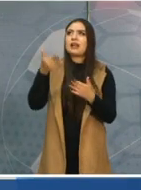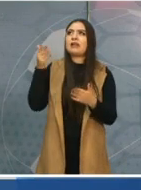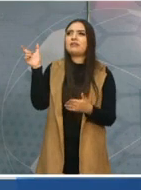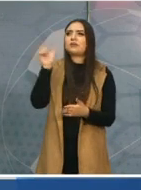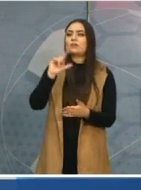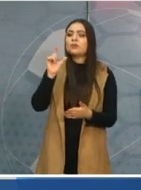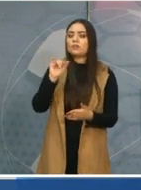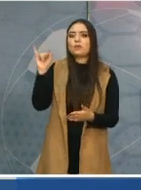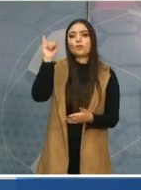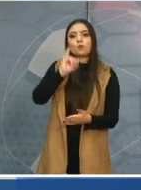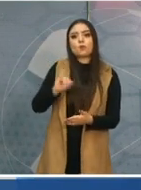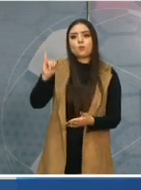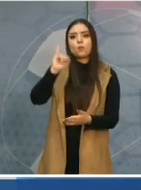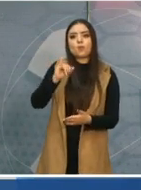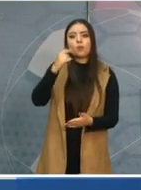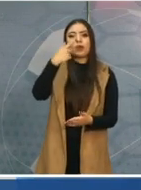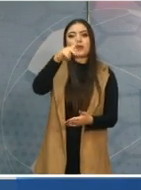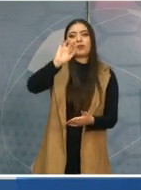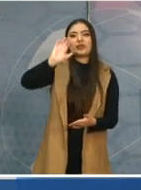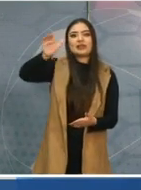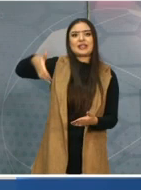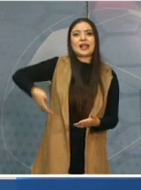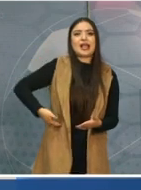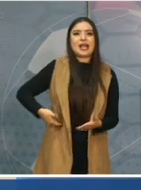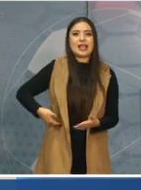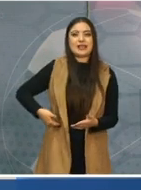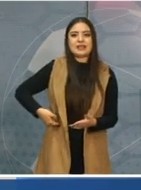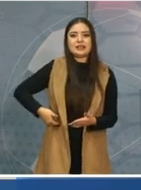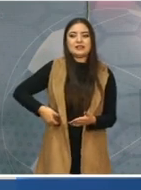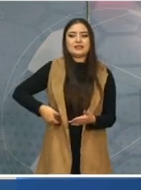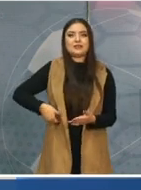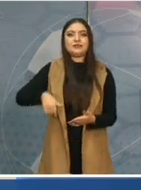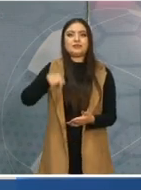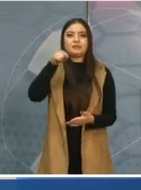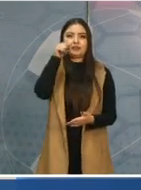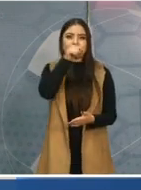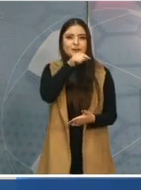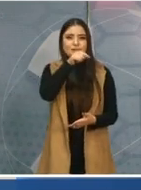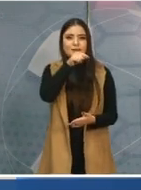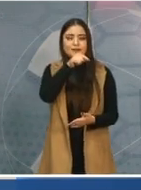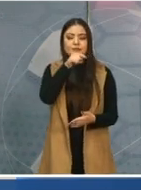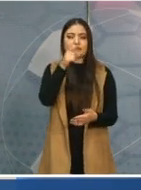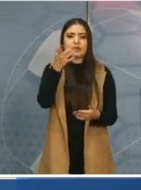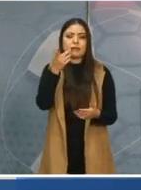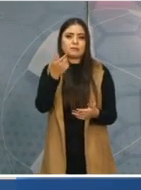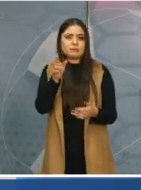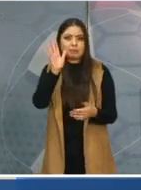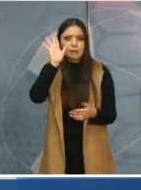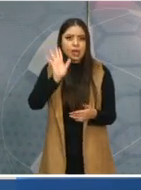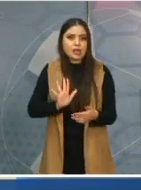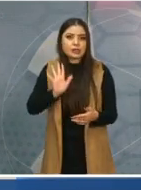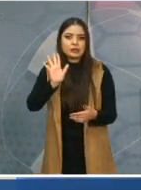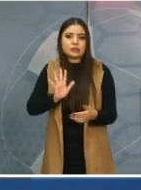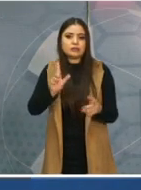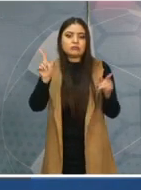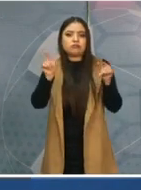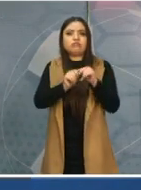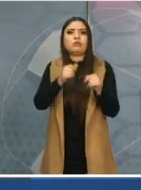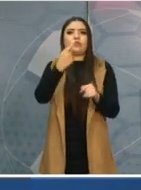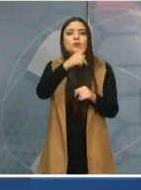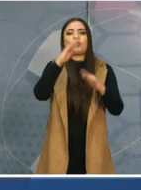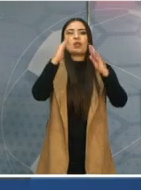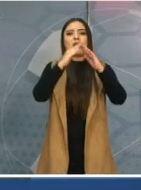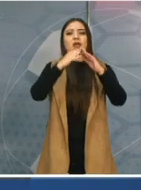accidente en el que fue víctima en una primera instancia ángel parecía que solamente era la explosión de una vivienda y que una persona